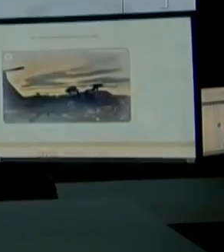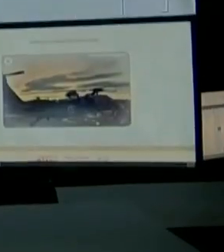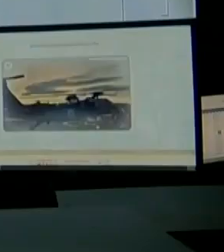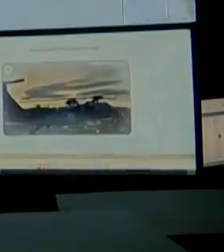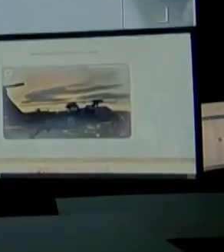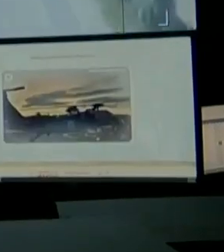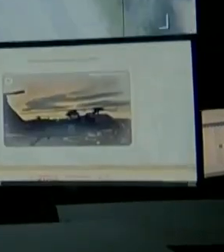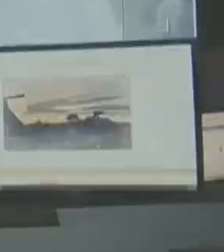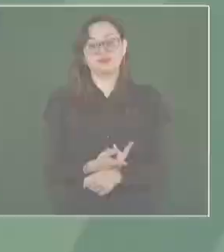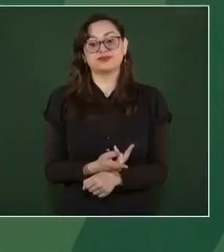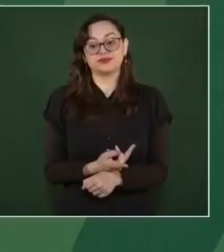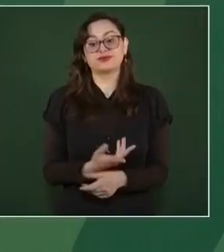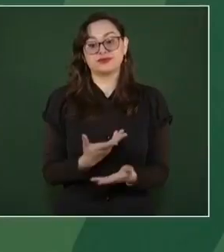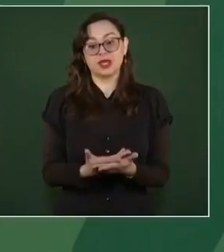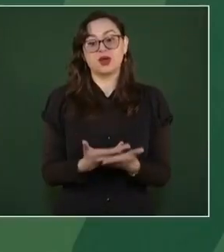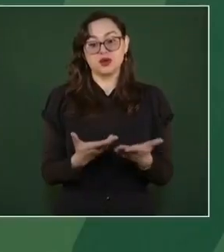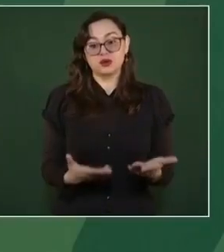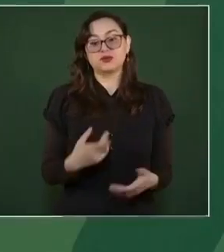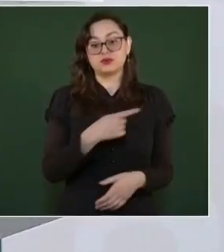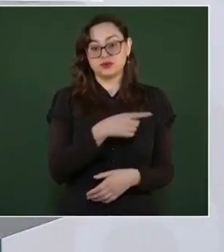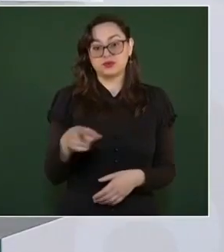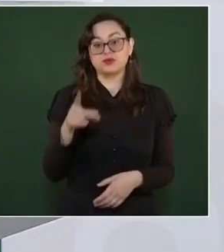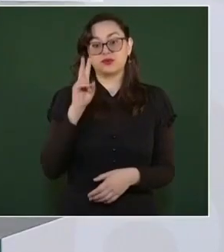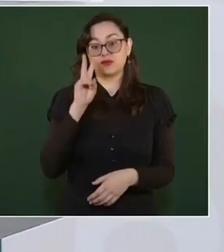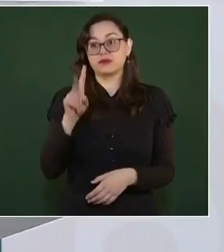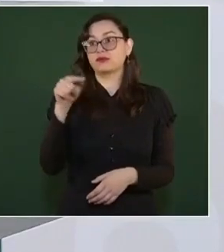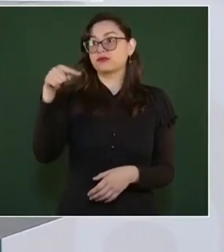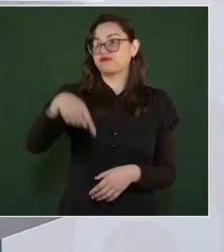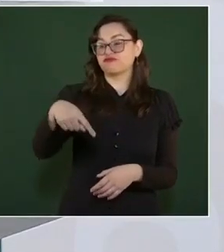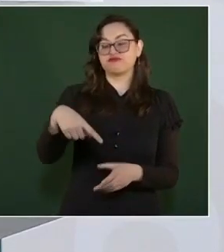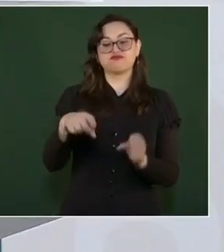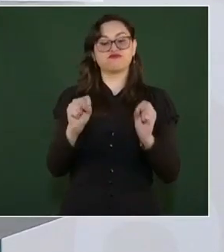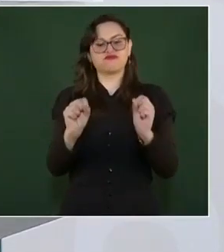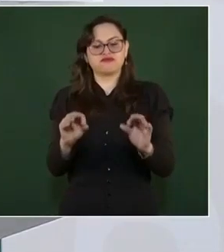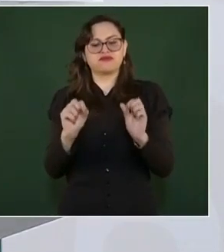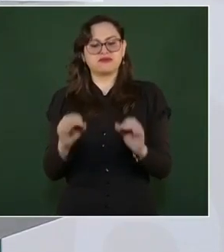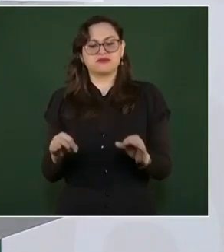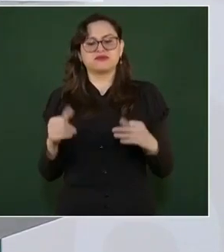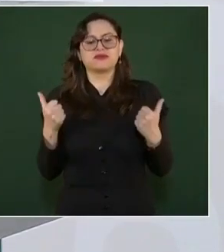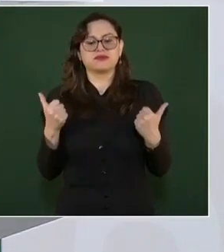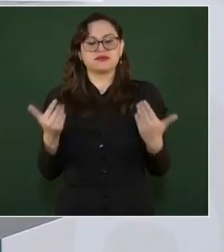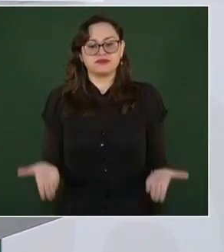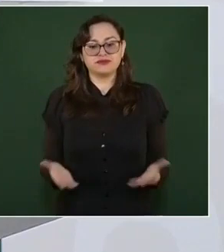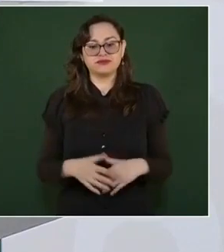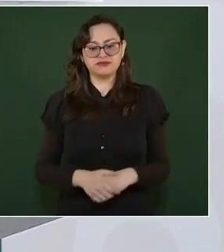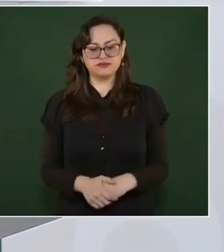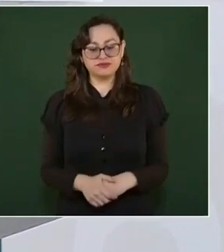datos este espacio era usado principalmente para